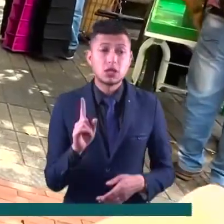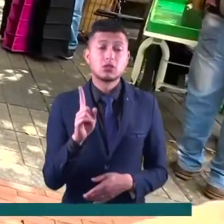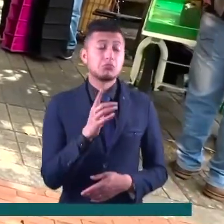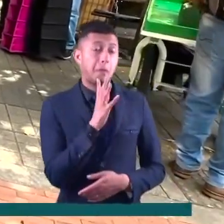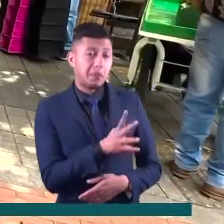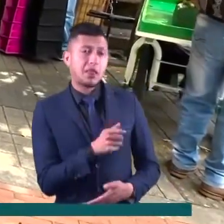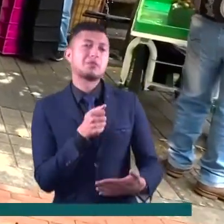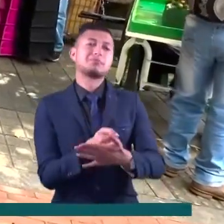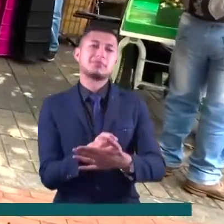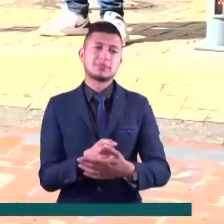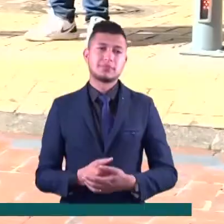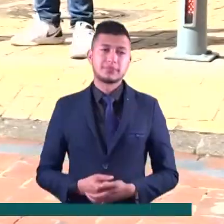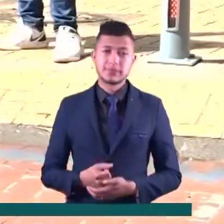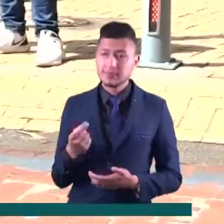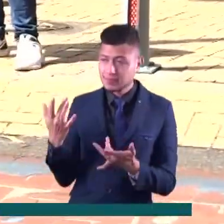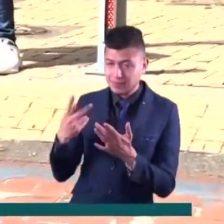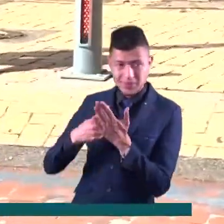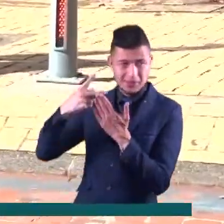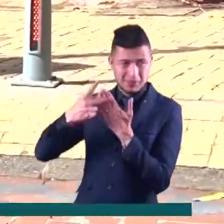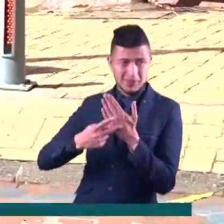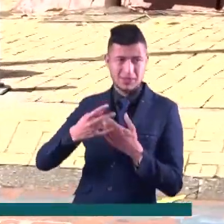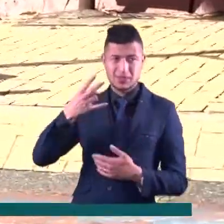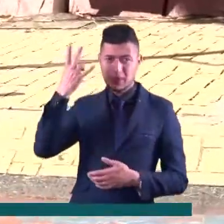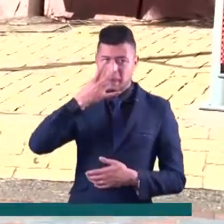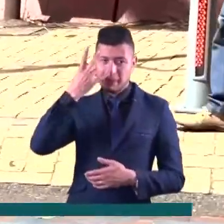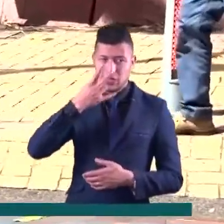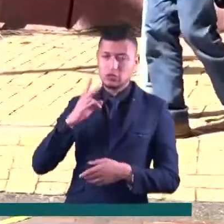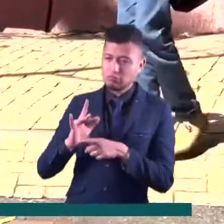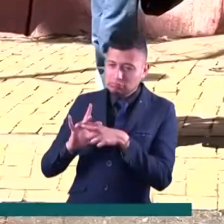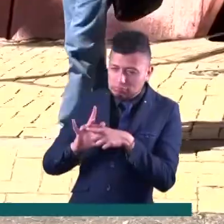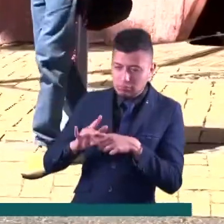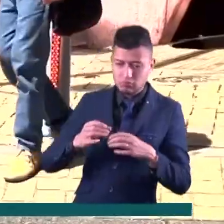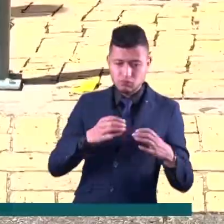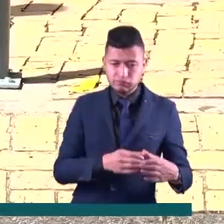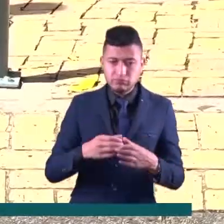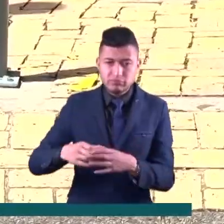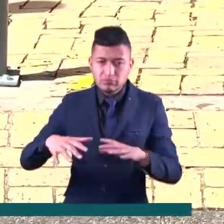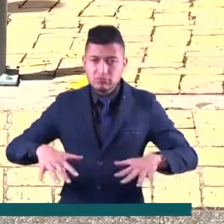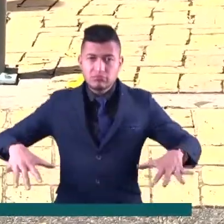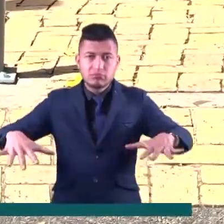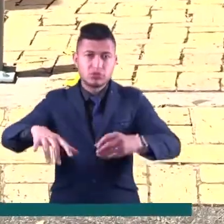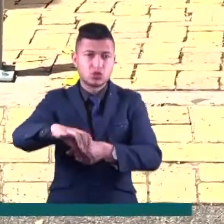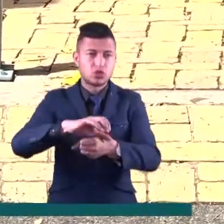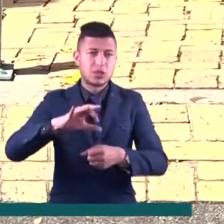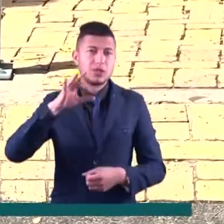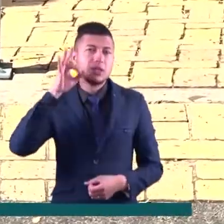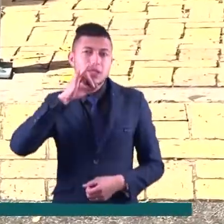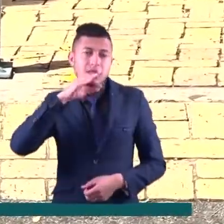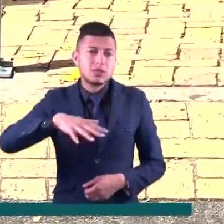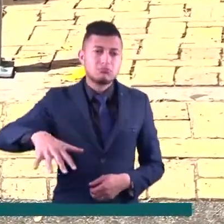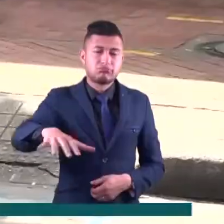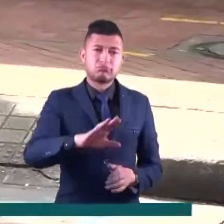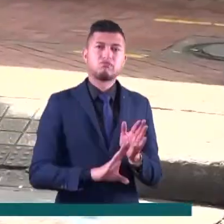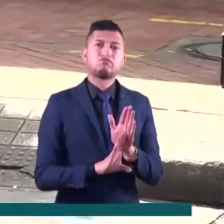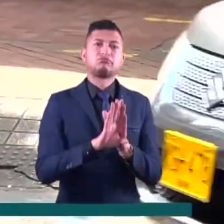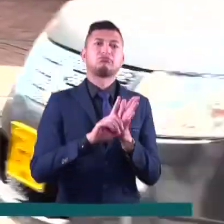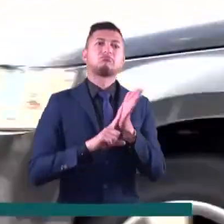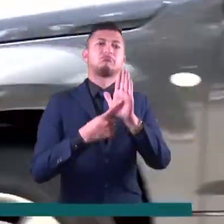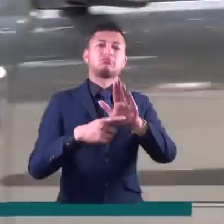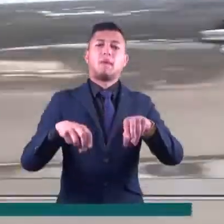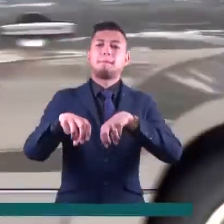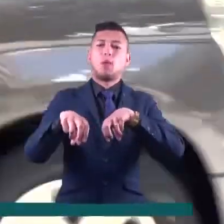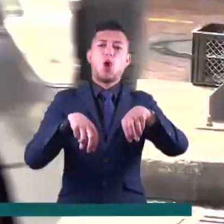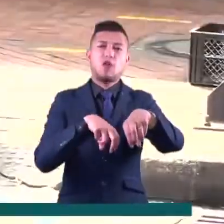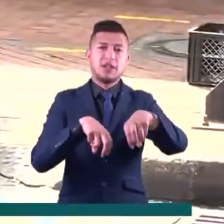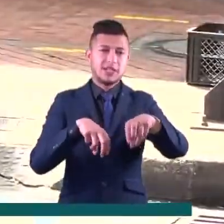esperan y por eso pasan los accidentes. Se espera que este proyecto piloto pueda implementarse en diferentes puntos estratégicos de la ciudad, haciéndola más